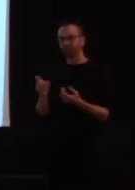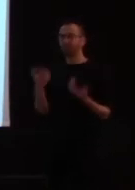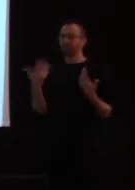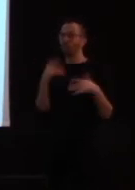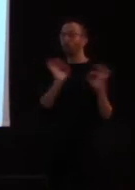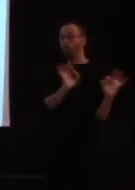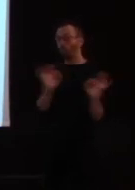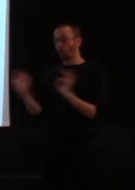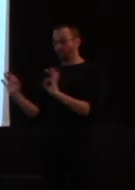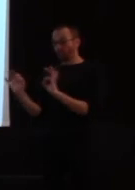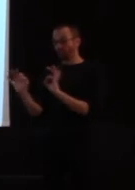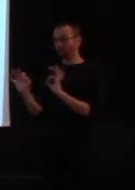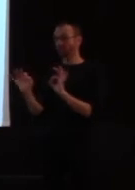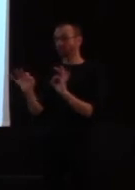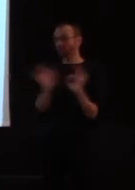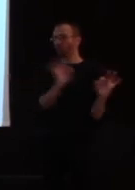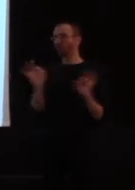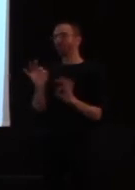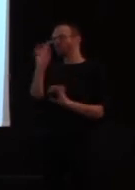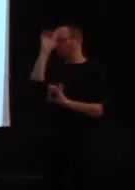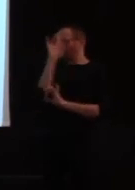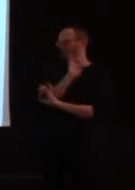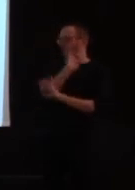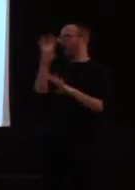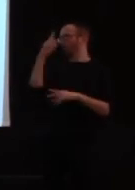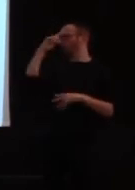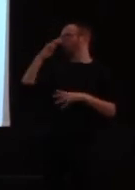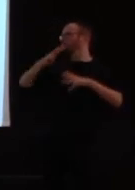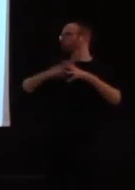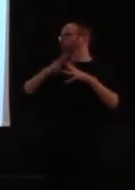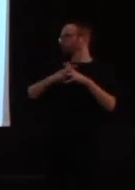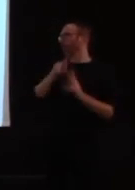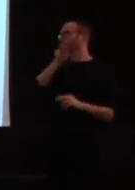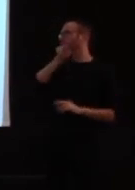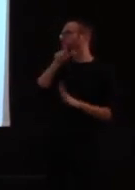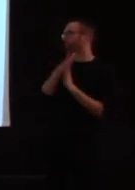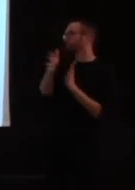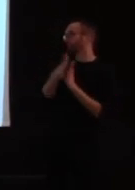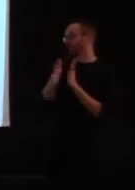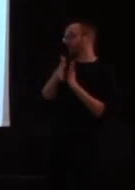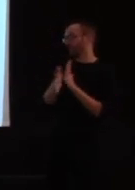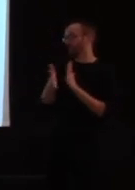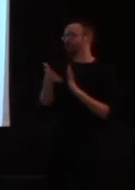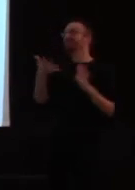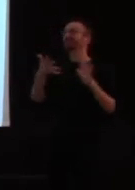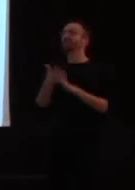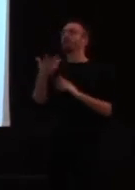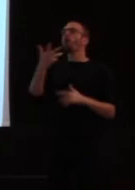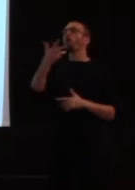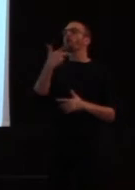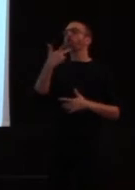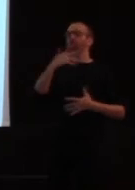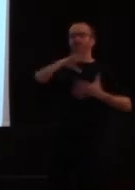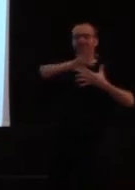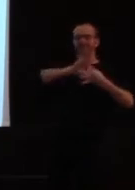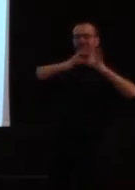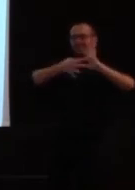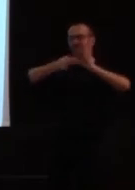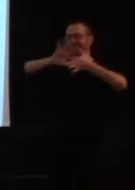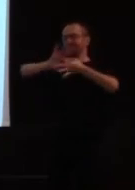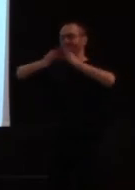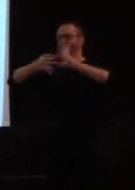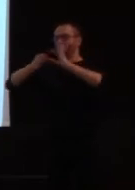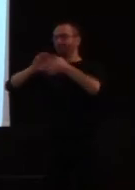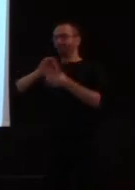orden. Tener clara la estructura de lo que vamos a decir y que vean que todo el conocimiento está interrelacionado, está conectado, está enlazado,